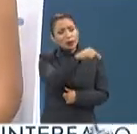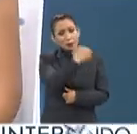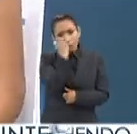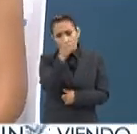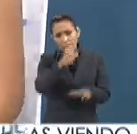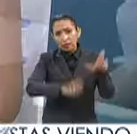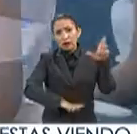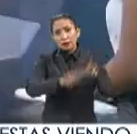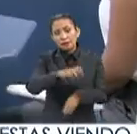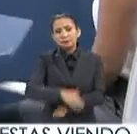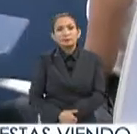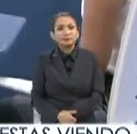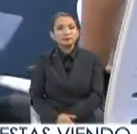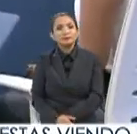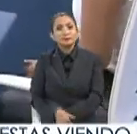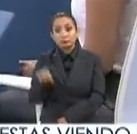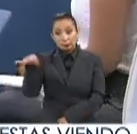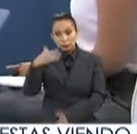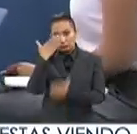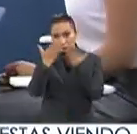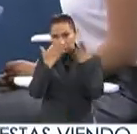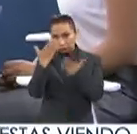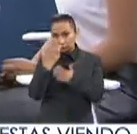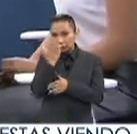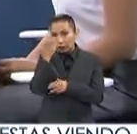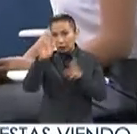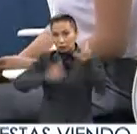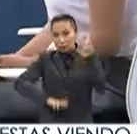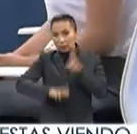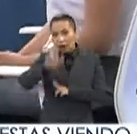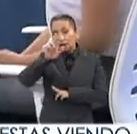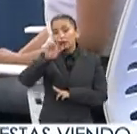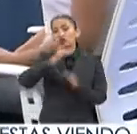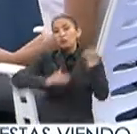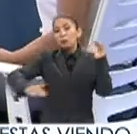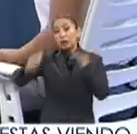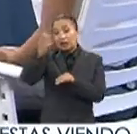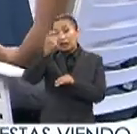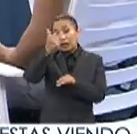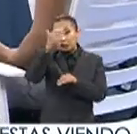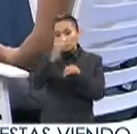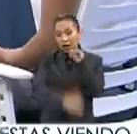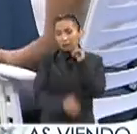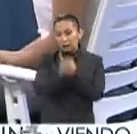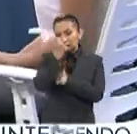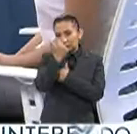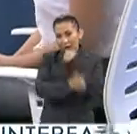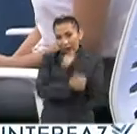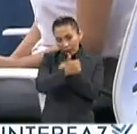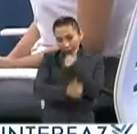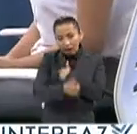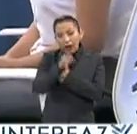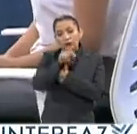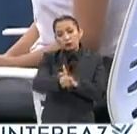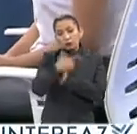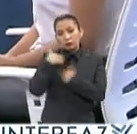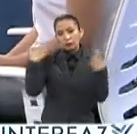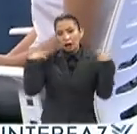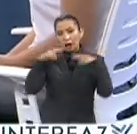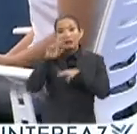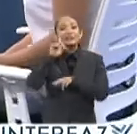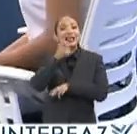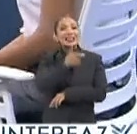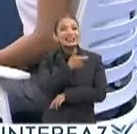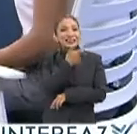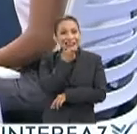las escuelas normales. Tú estás estudiando en la Escuela Normal Superior y estás a punto de terminar. Sí. Precisamente vas a ser maestra